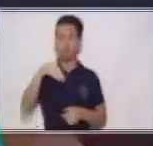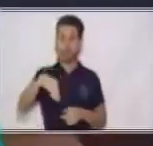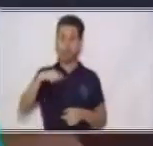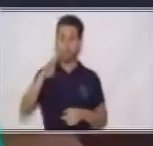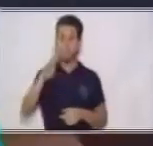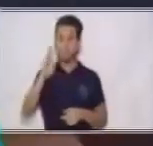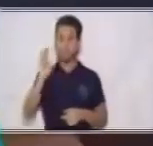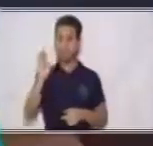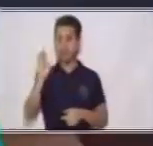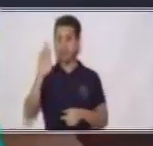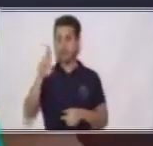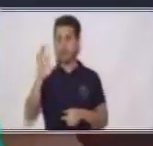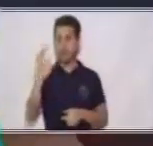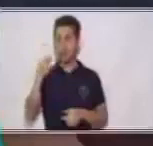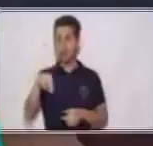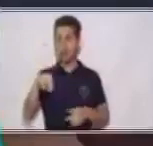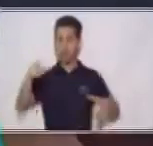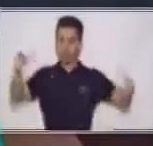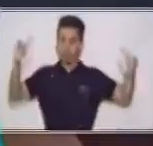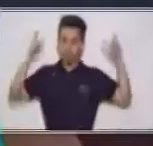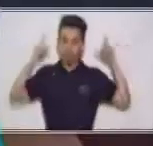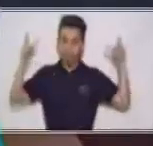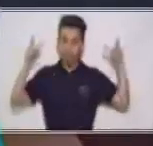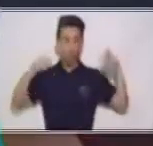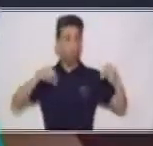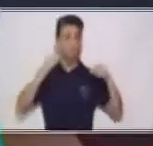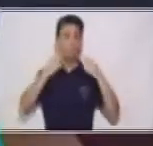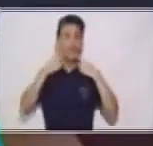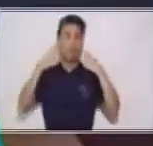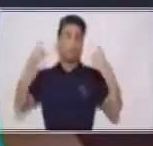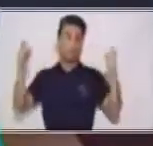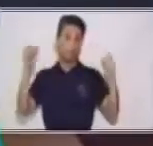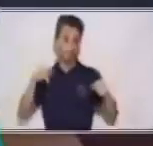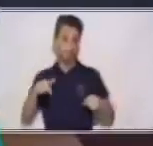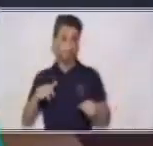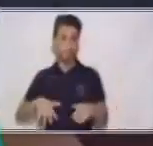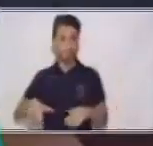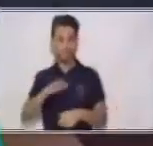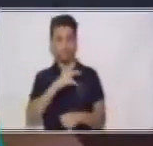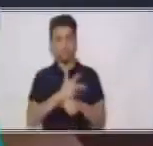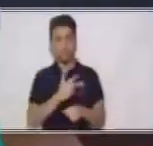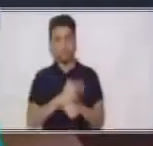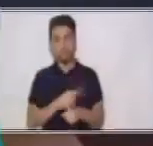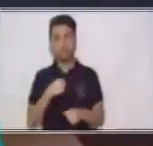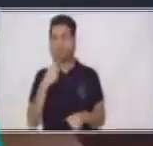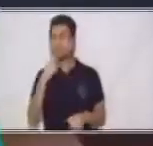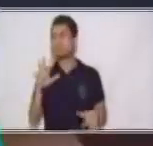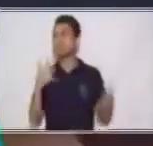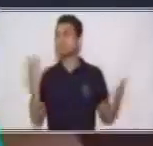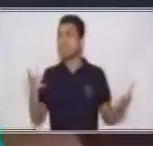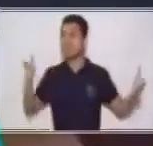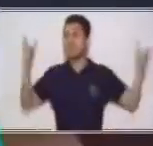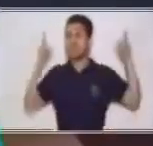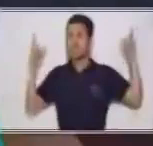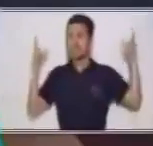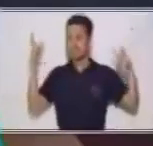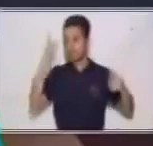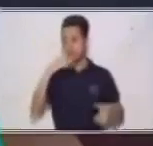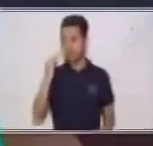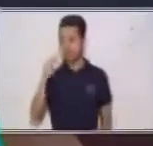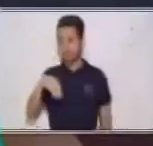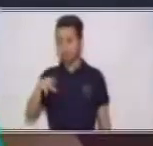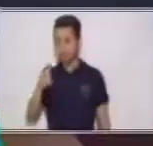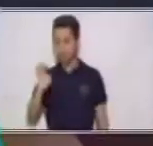muy tradicional dentro de nuestra región. Entonces, ¿qué podemos hablar nosotros del sombrerón? Pues es ese